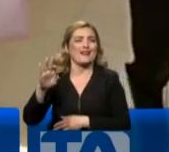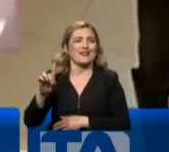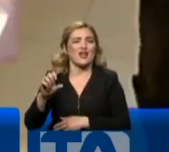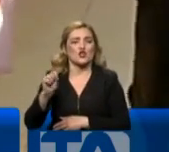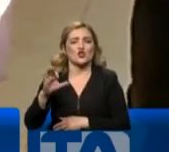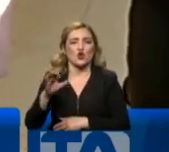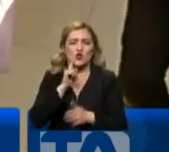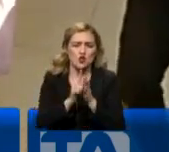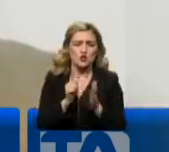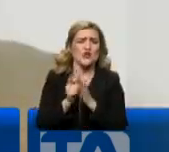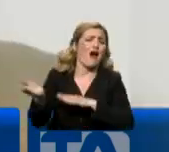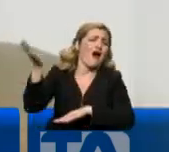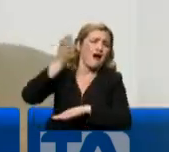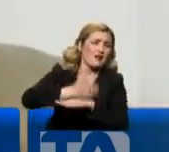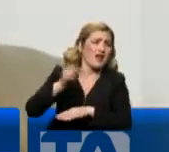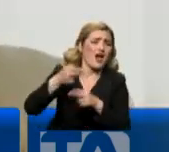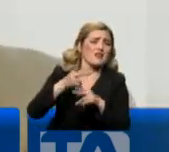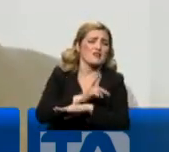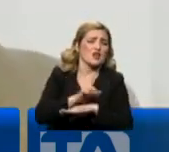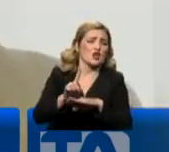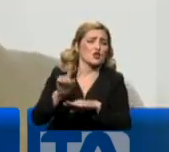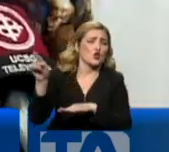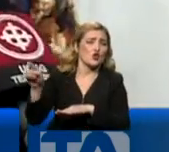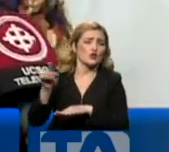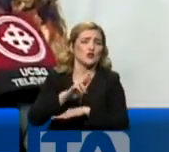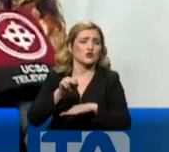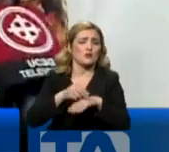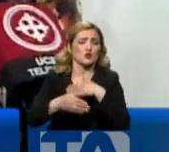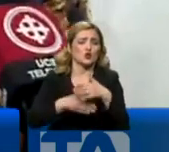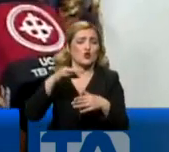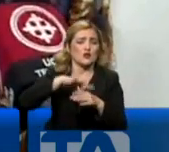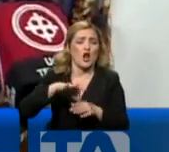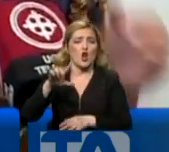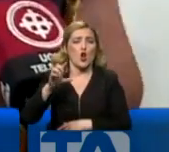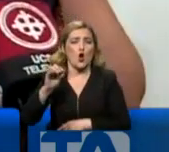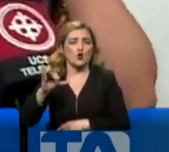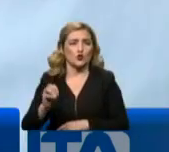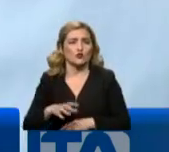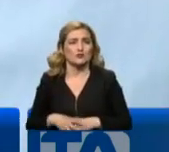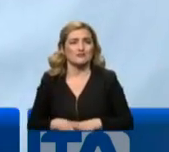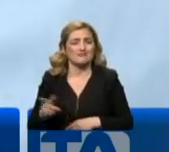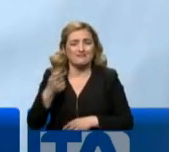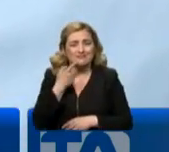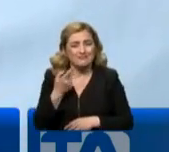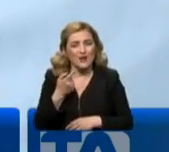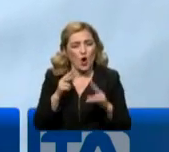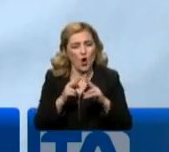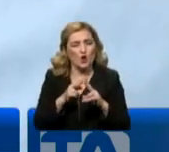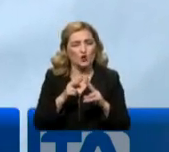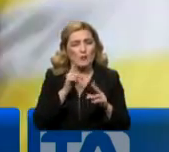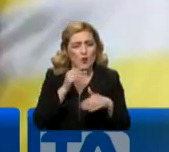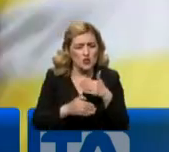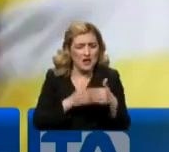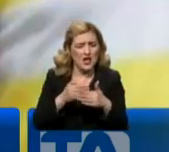sobre Luis Loyo, exdirector nacional de procesos electorales. Atamaint aseguró que conoció sobre la treintena de procesos judiciales